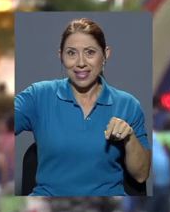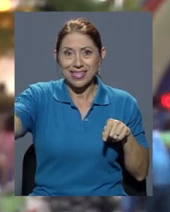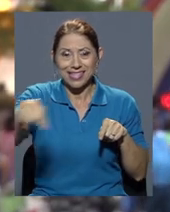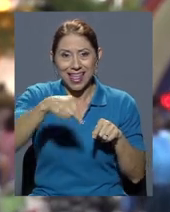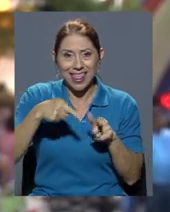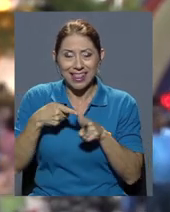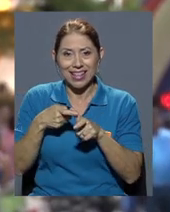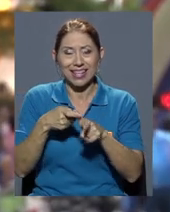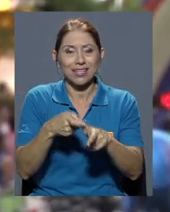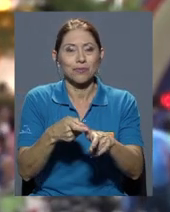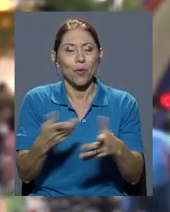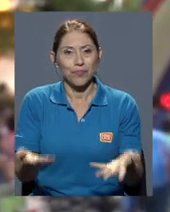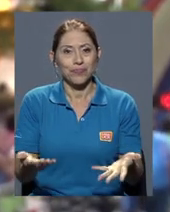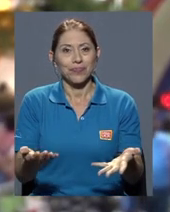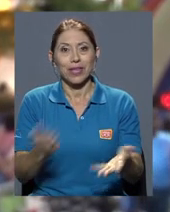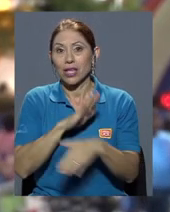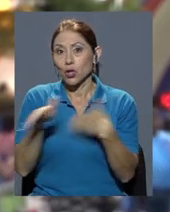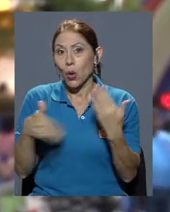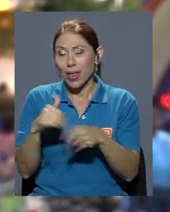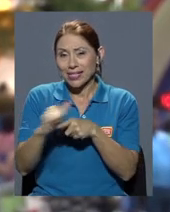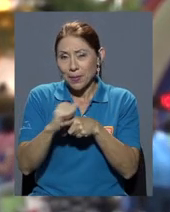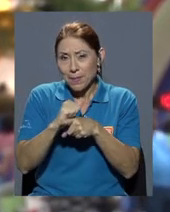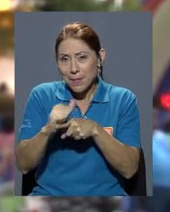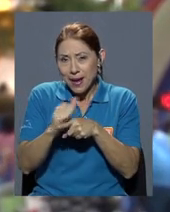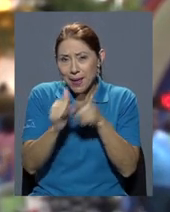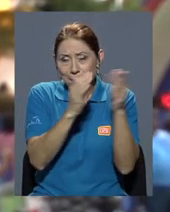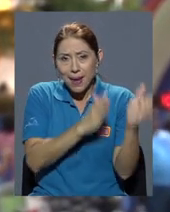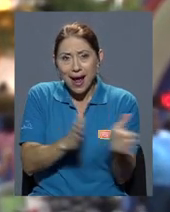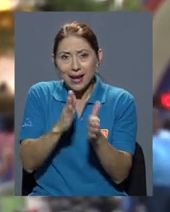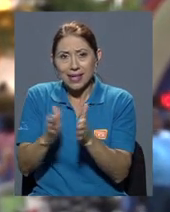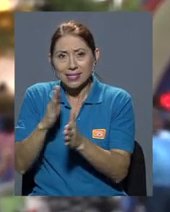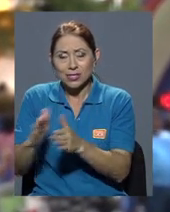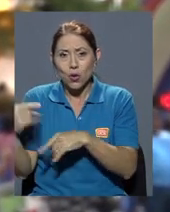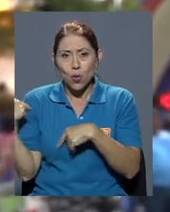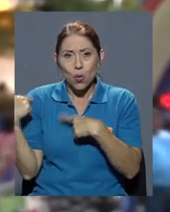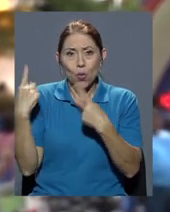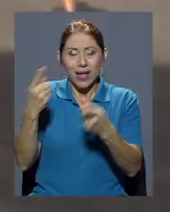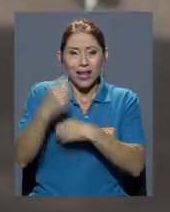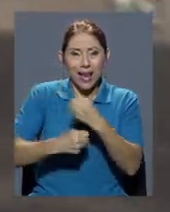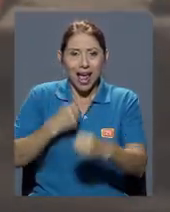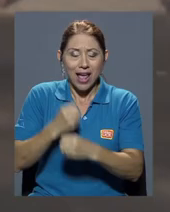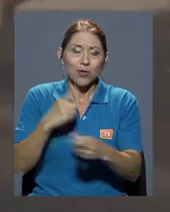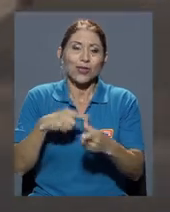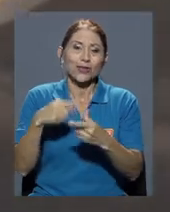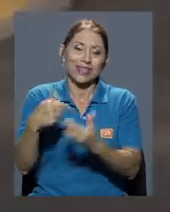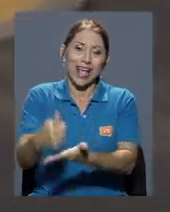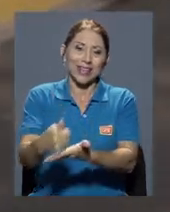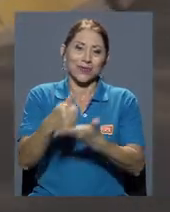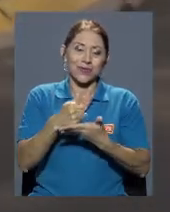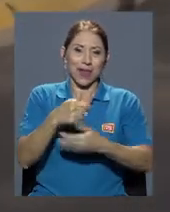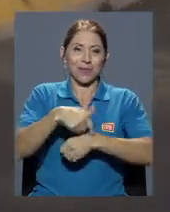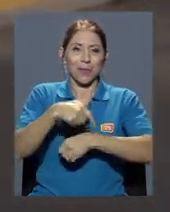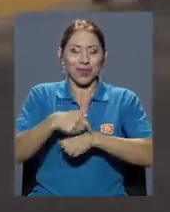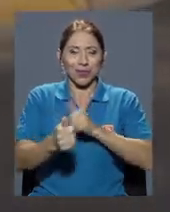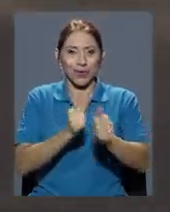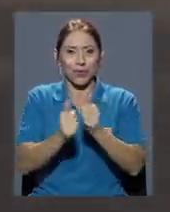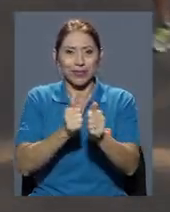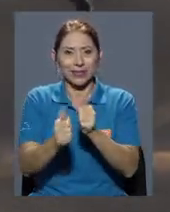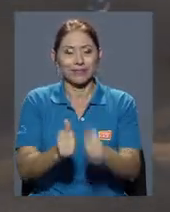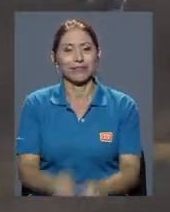Y pues toda esa preparación que se ha hecho a lo largo del año es lo que le ayuda a uno al momento de